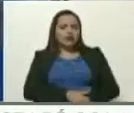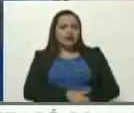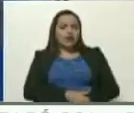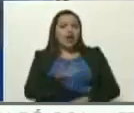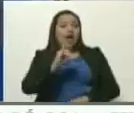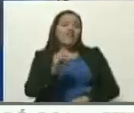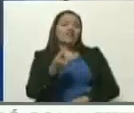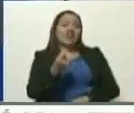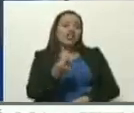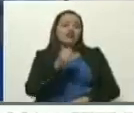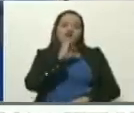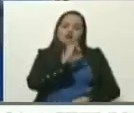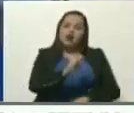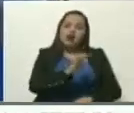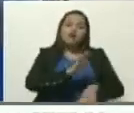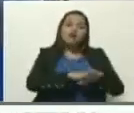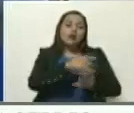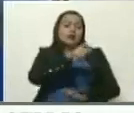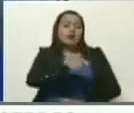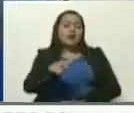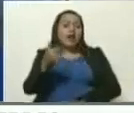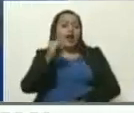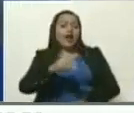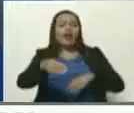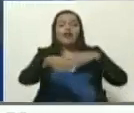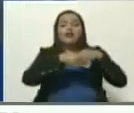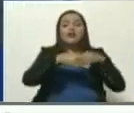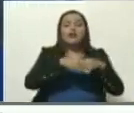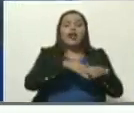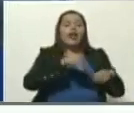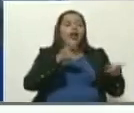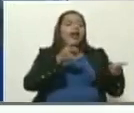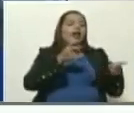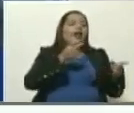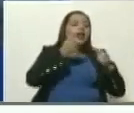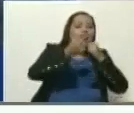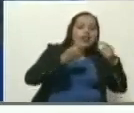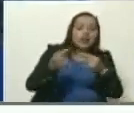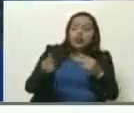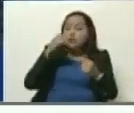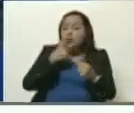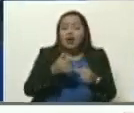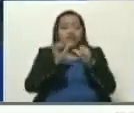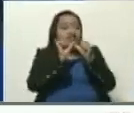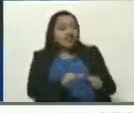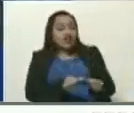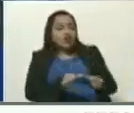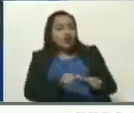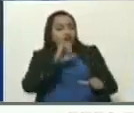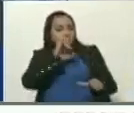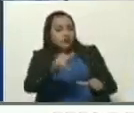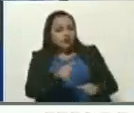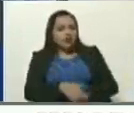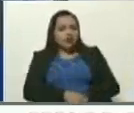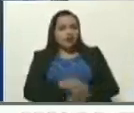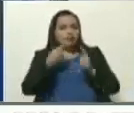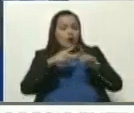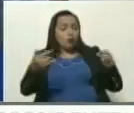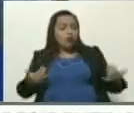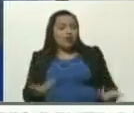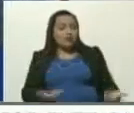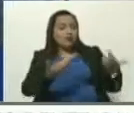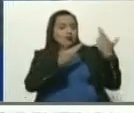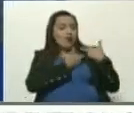fuente, porque todo el mundo comunica a través de las redes sociales. Una importante crisis de fuente. Entonces yo creo que la gran responsabilidad de quienes